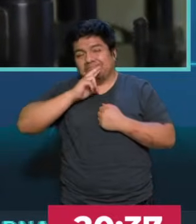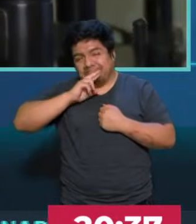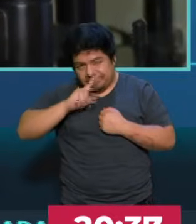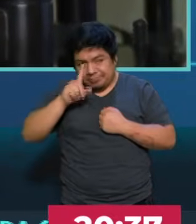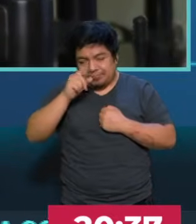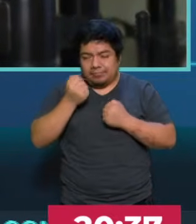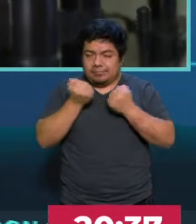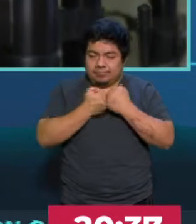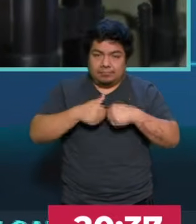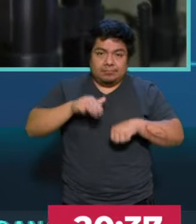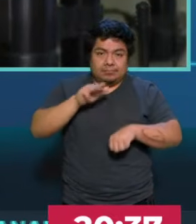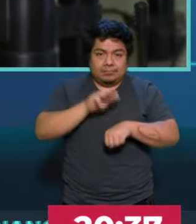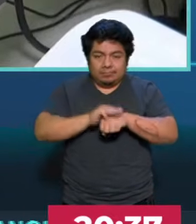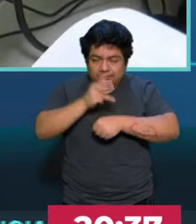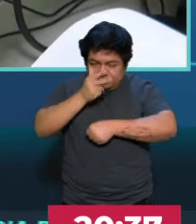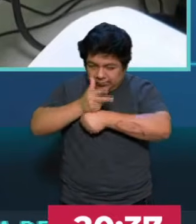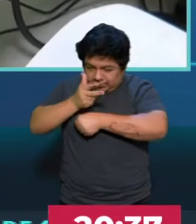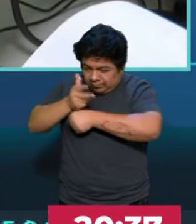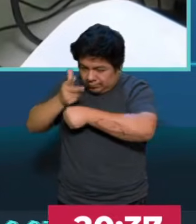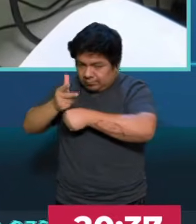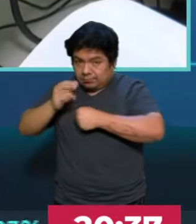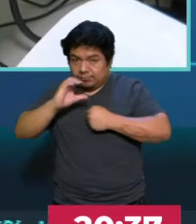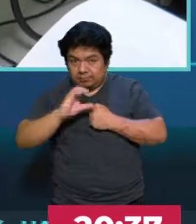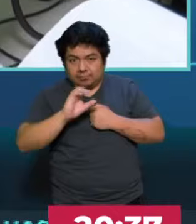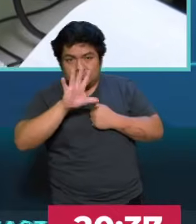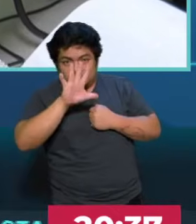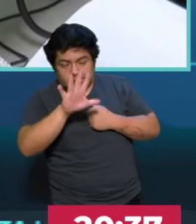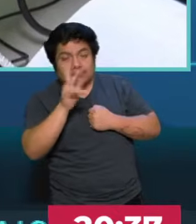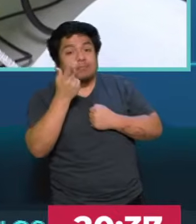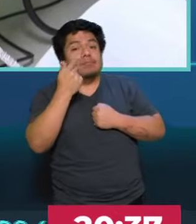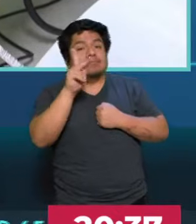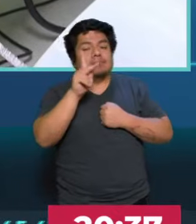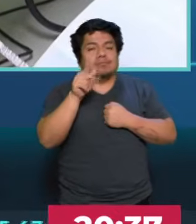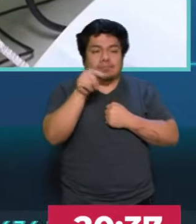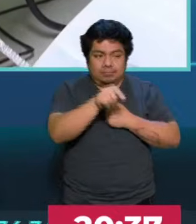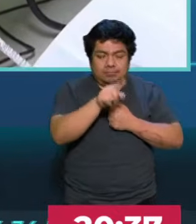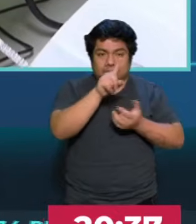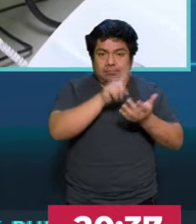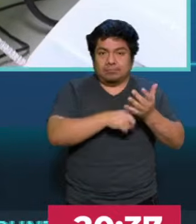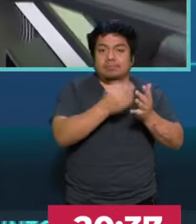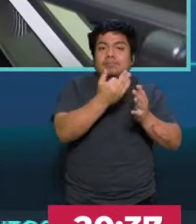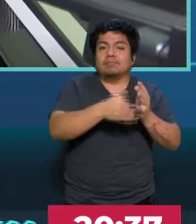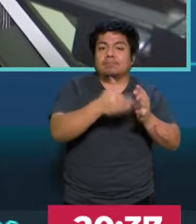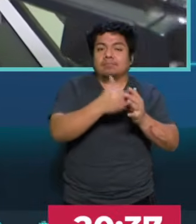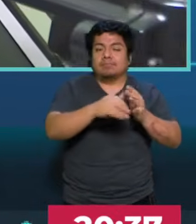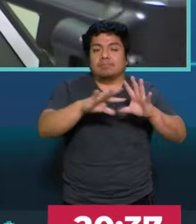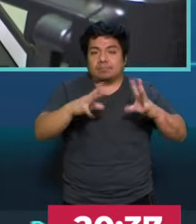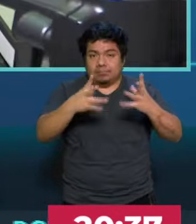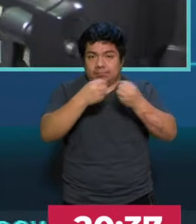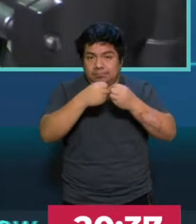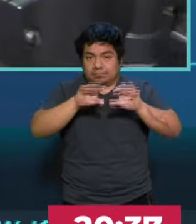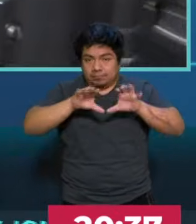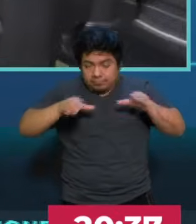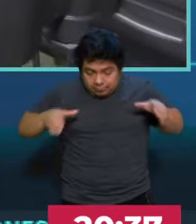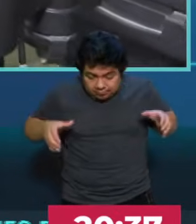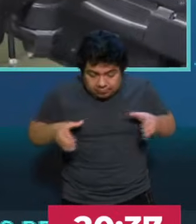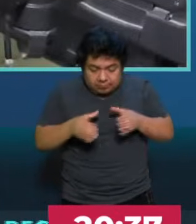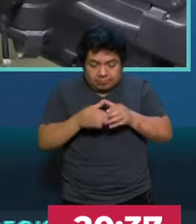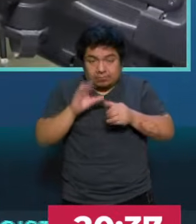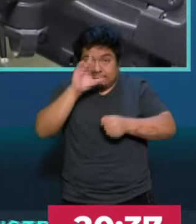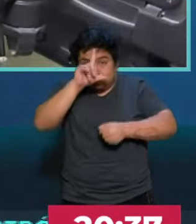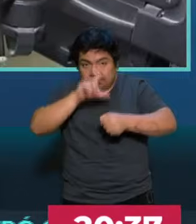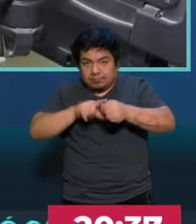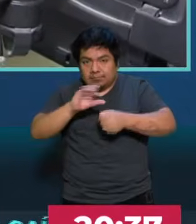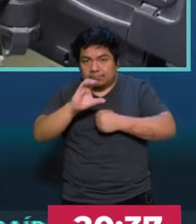el sistema de videovigilancia más robusto del país, pero tenemos una gran oportunidad para constituirnos en una comunidad que defiende cultura